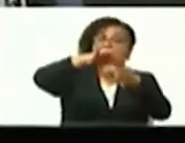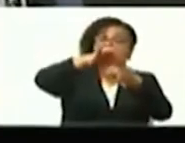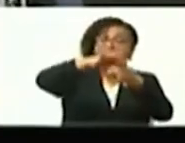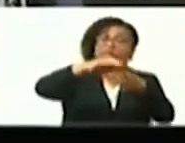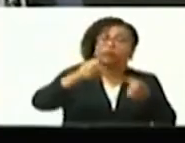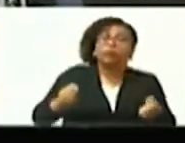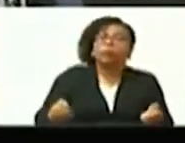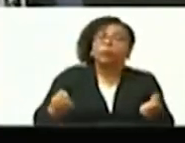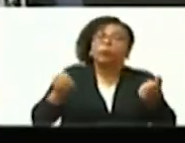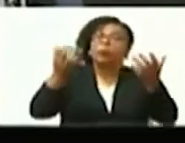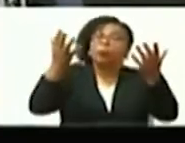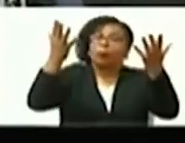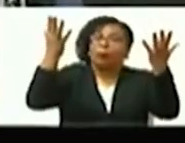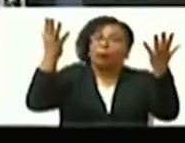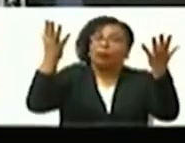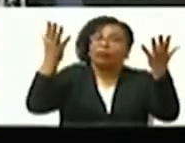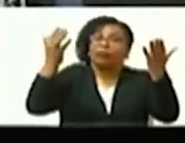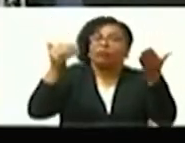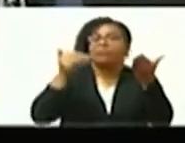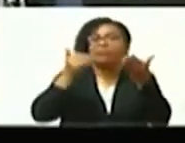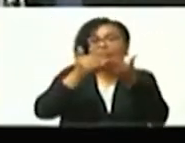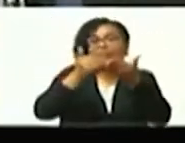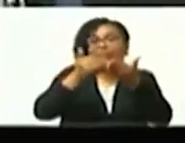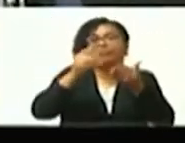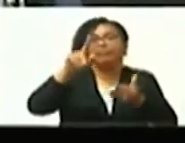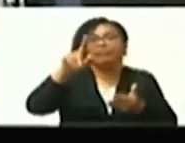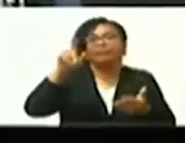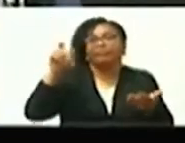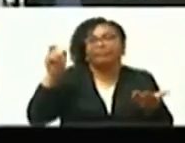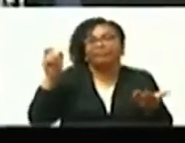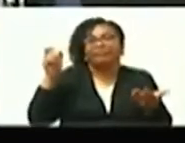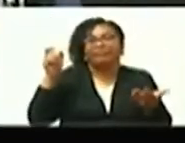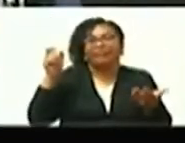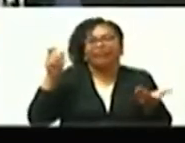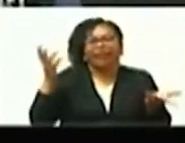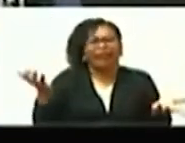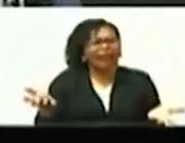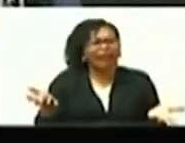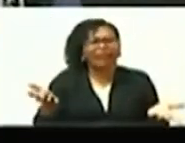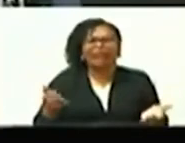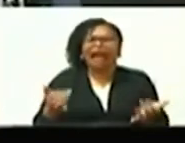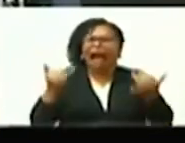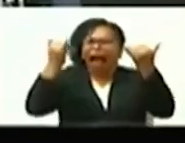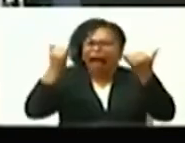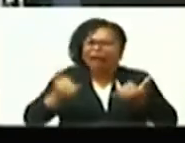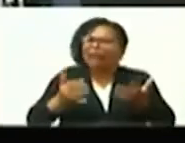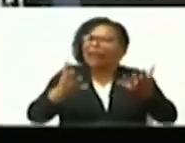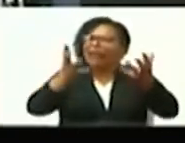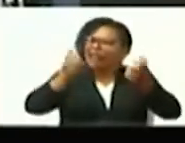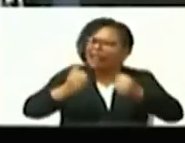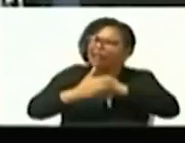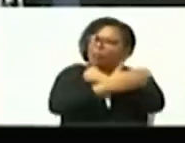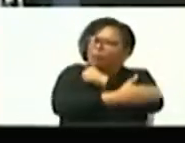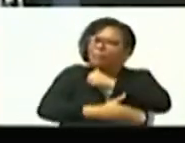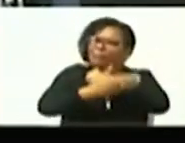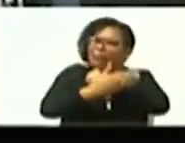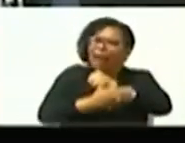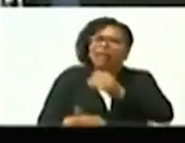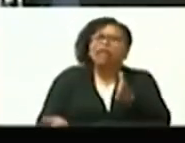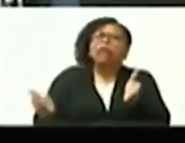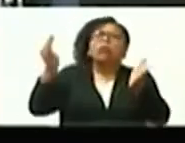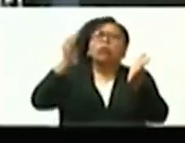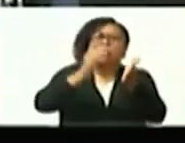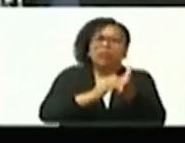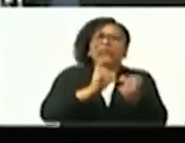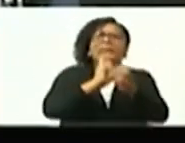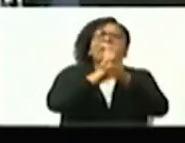que nosotros, un tema tan trascendental, donde vamos a endeudar al país por 100 millones de dólares adicionales con este préstamo, nosotros